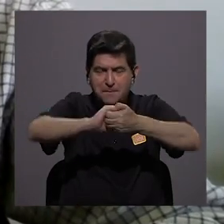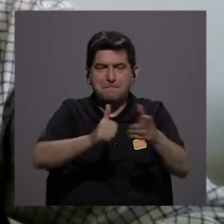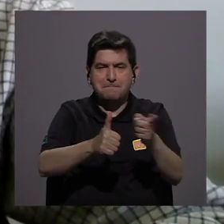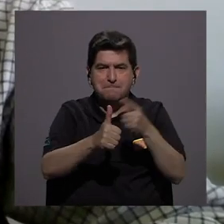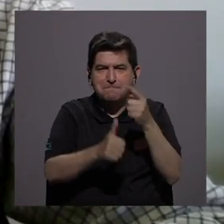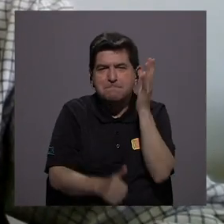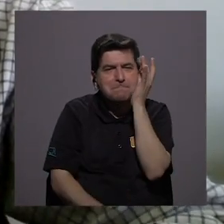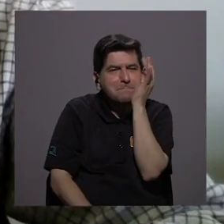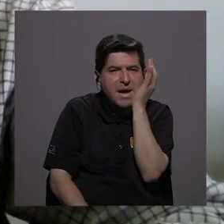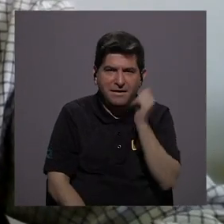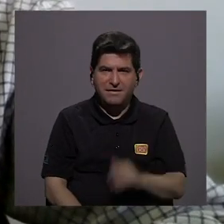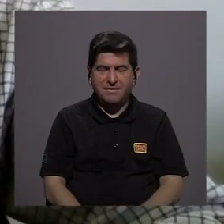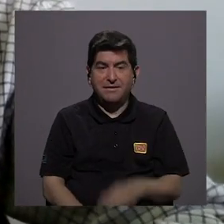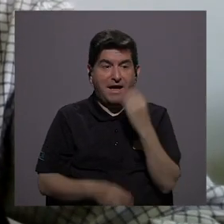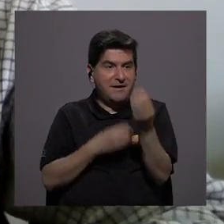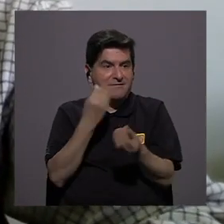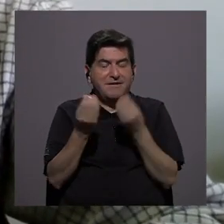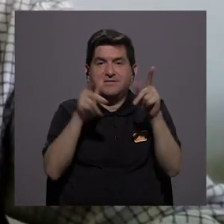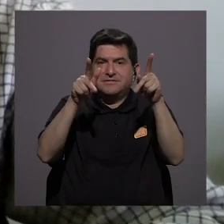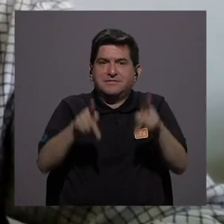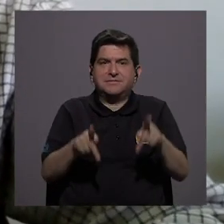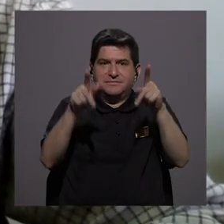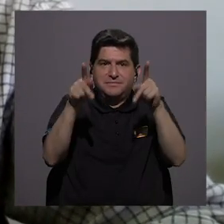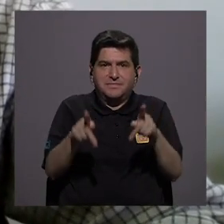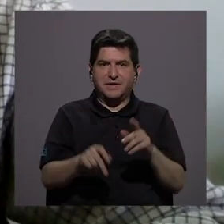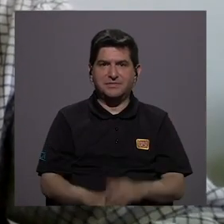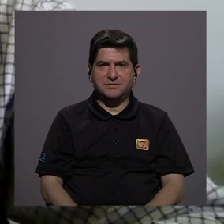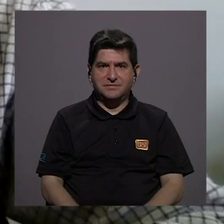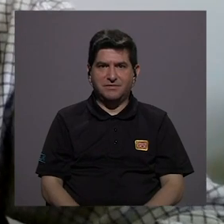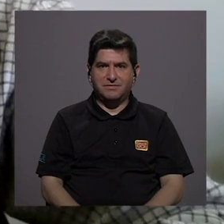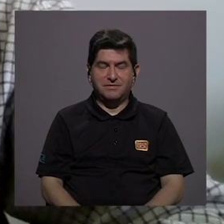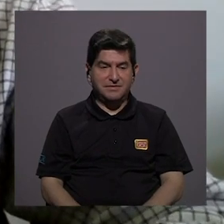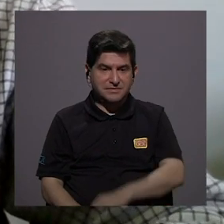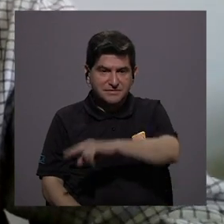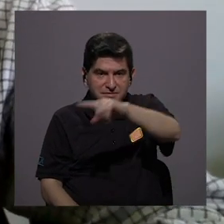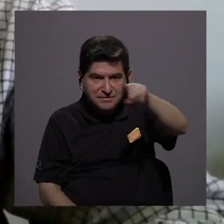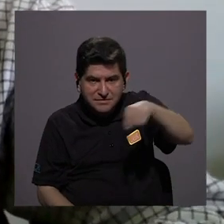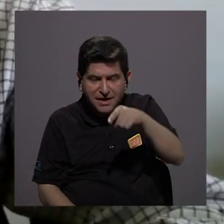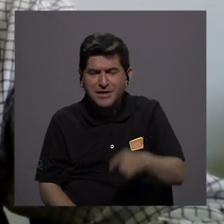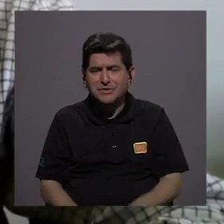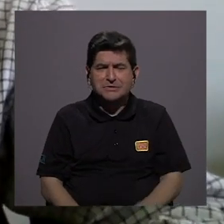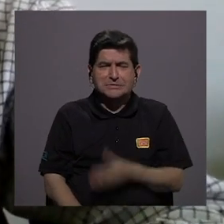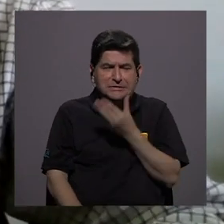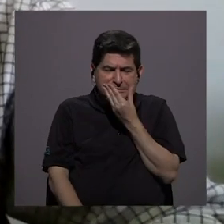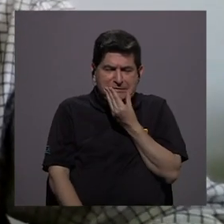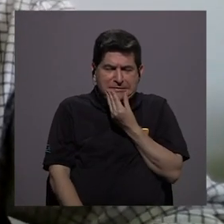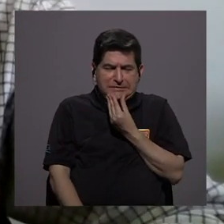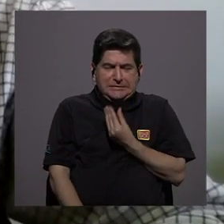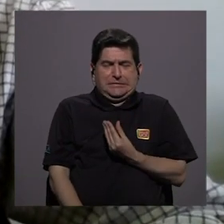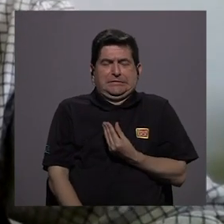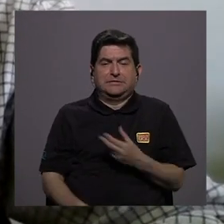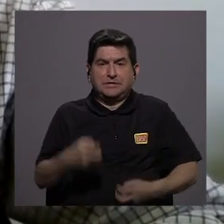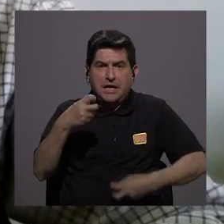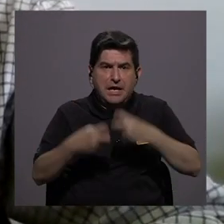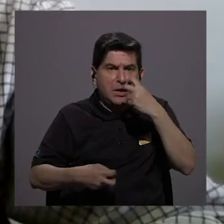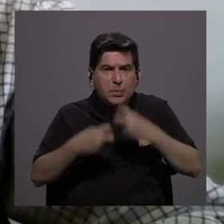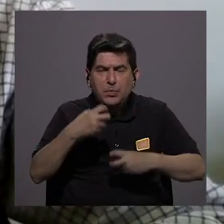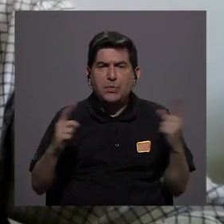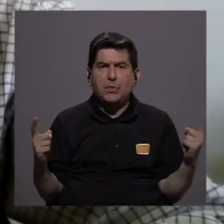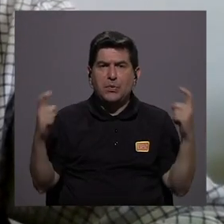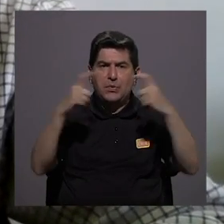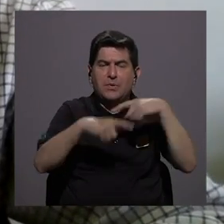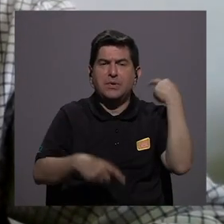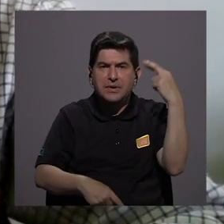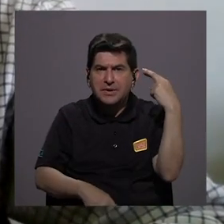solidaridad, la primera preocupación es cómo hacemos para que esta gente, para que las personas que están sufriendo el